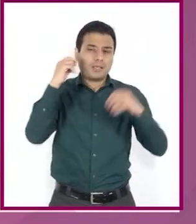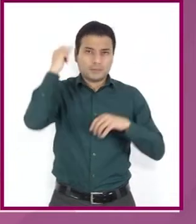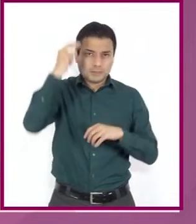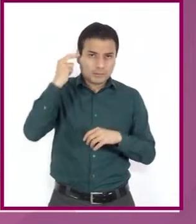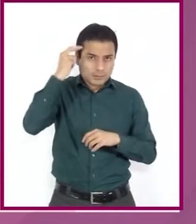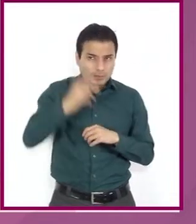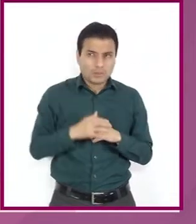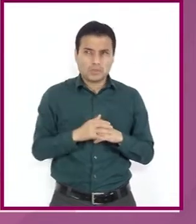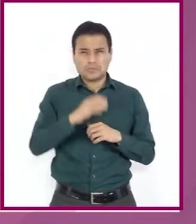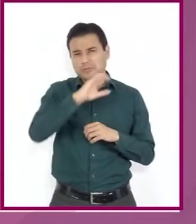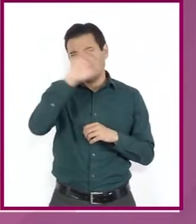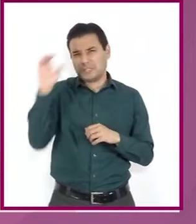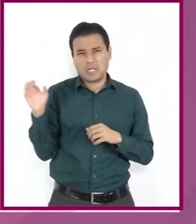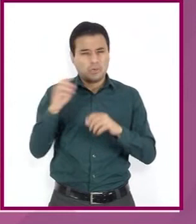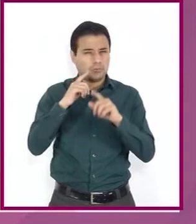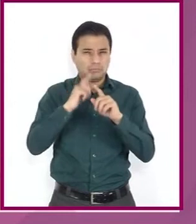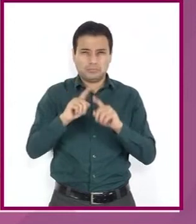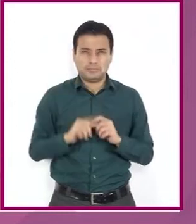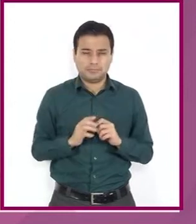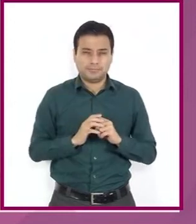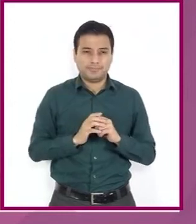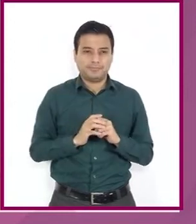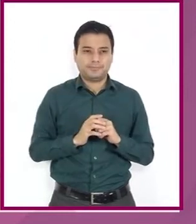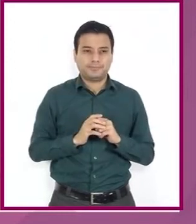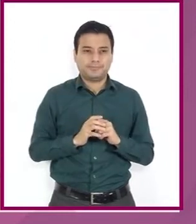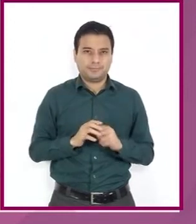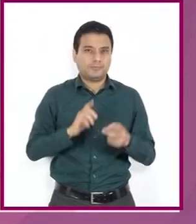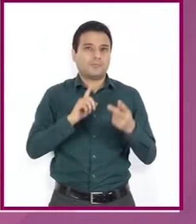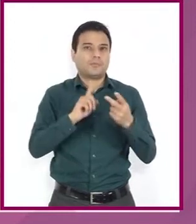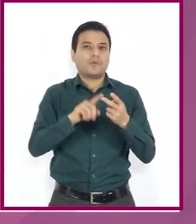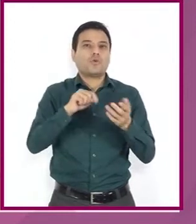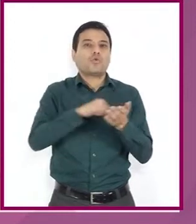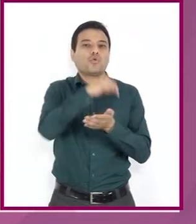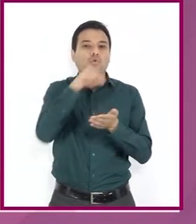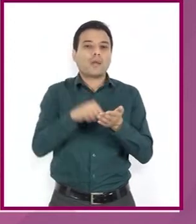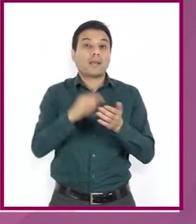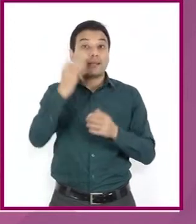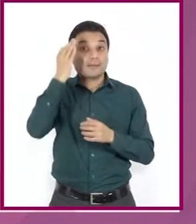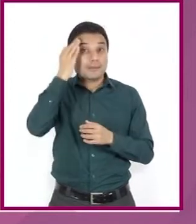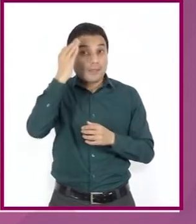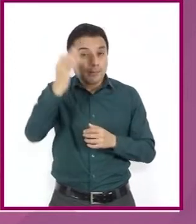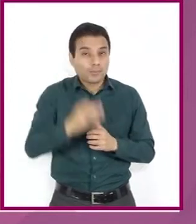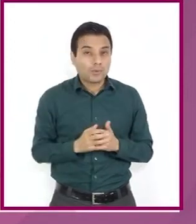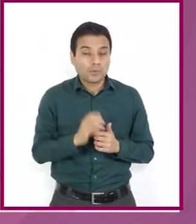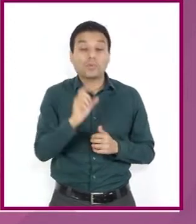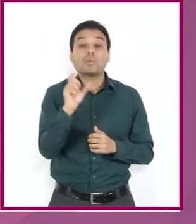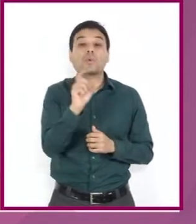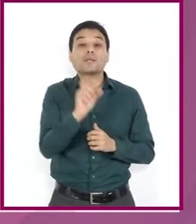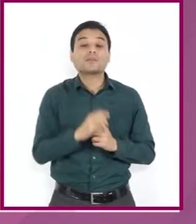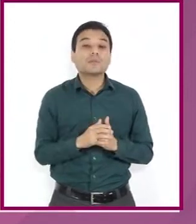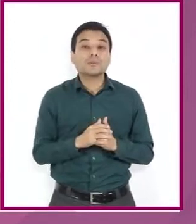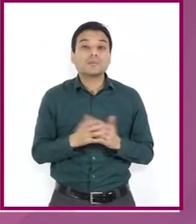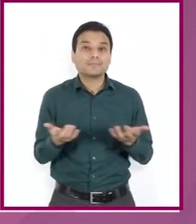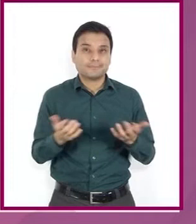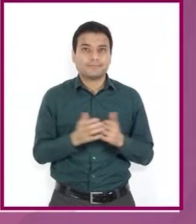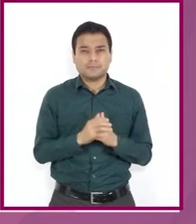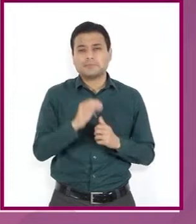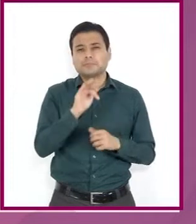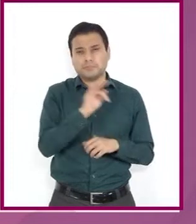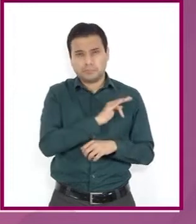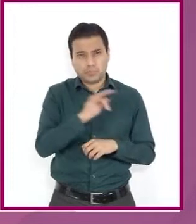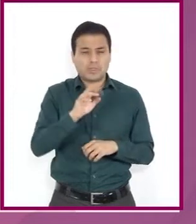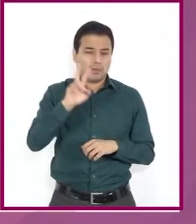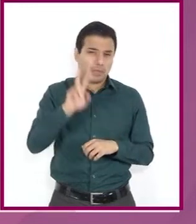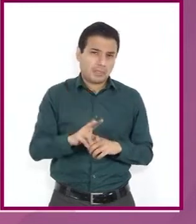cielo, etc. La ubicación de la época en donde ocurre la acción y también puede ser real